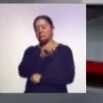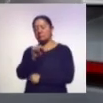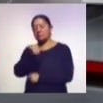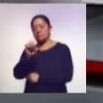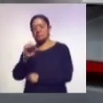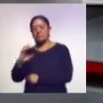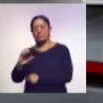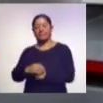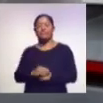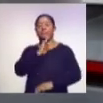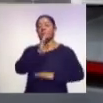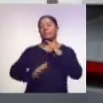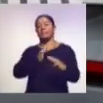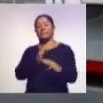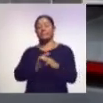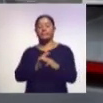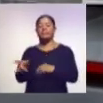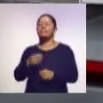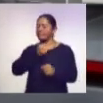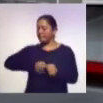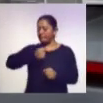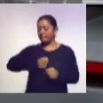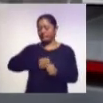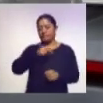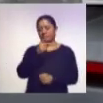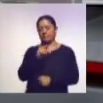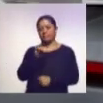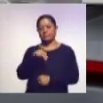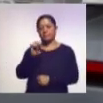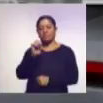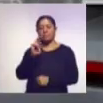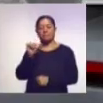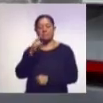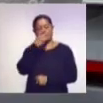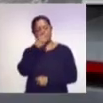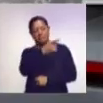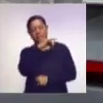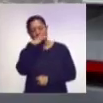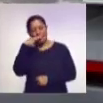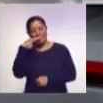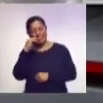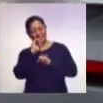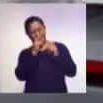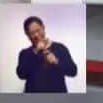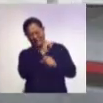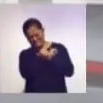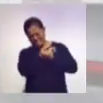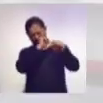Y en el mundo, insiste Piñera en descalificar el estallido social en Chile.